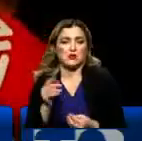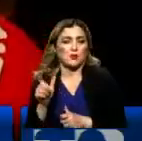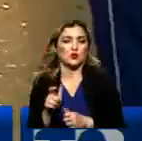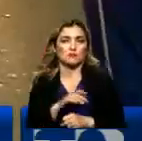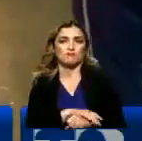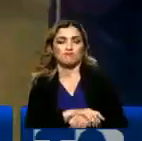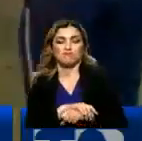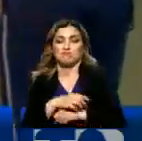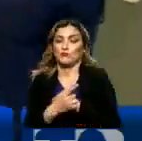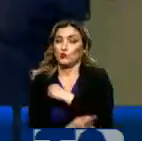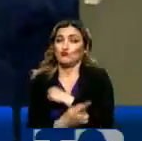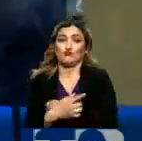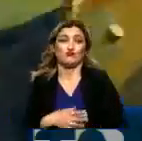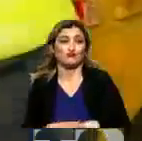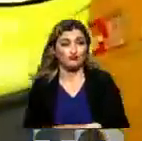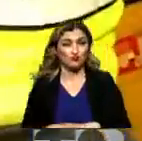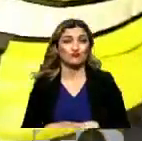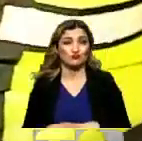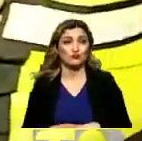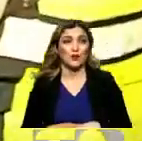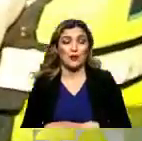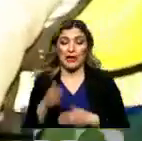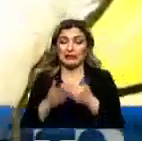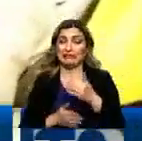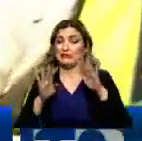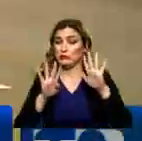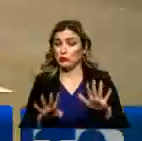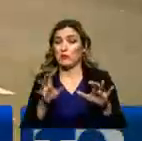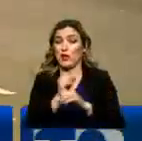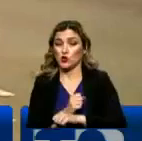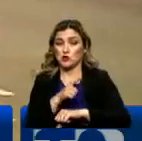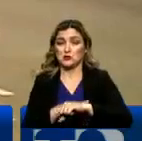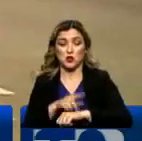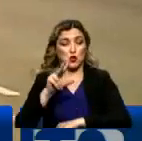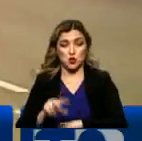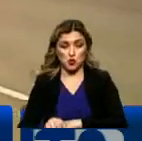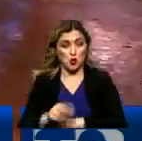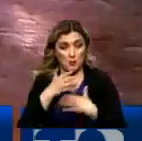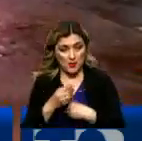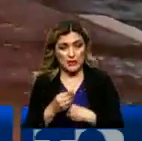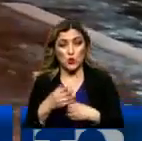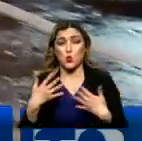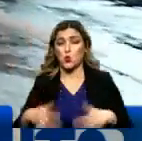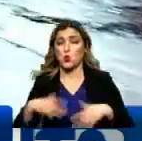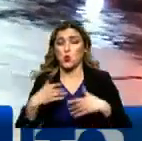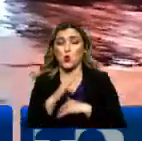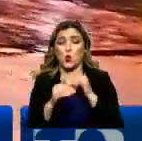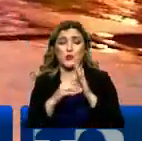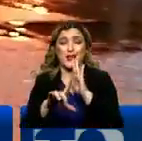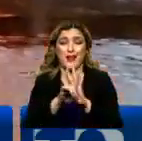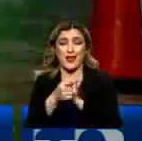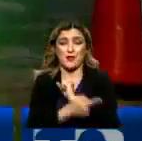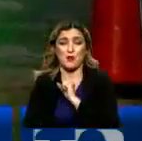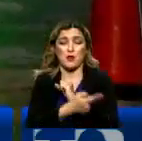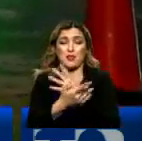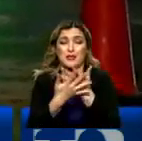a retenerles. Pues hacer caso omiso al toque de queda implica un delito denominado incumplimiento de decisiones legítimas de la autoridad competente, que se sanciona